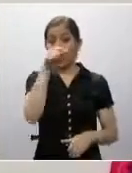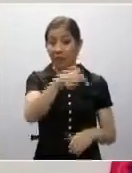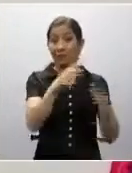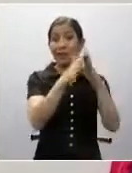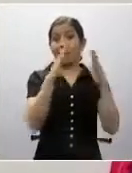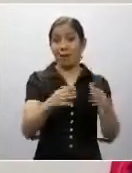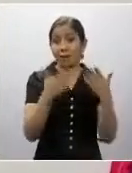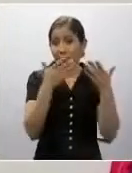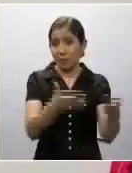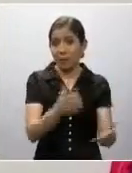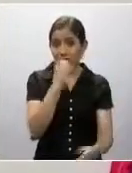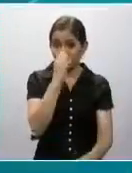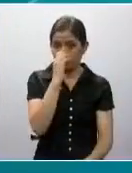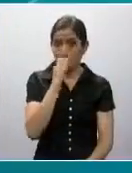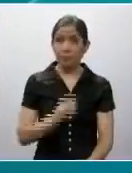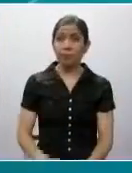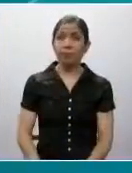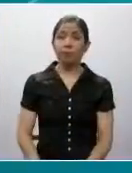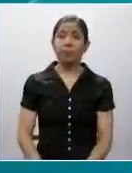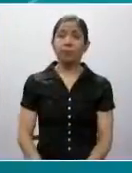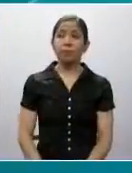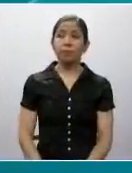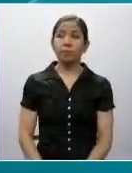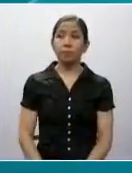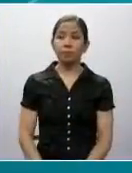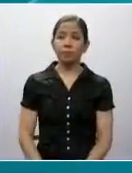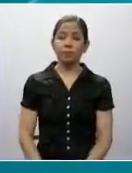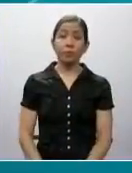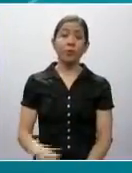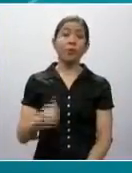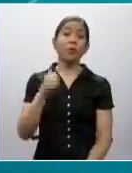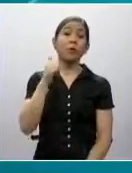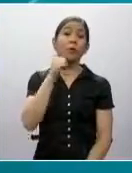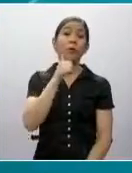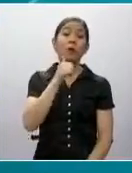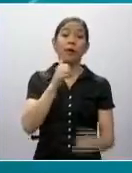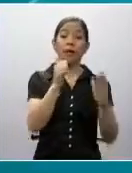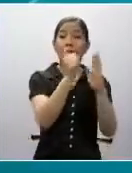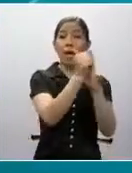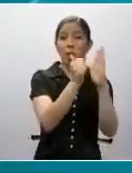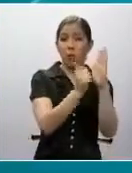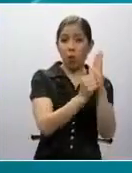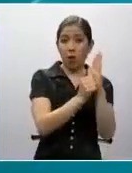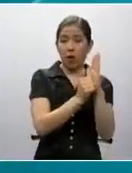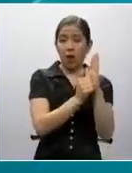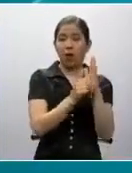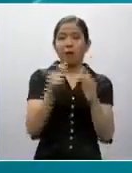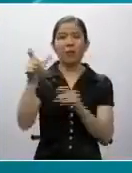en su domicilio. La abogada de Carmen Solari, jurista investigada en el caso Richard.